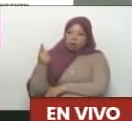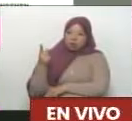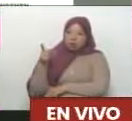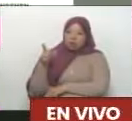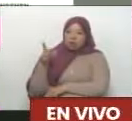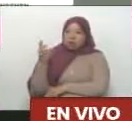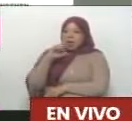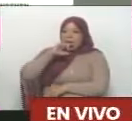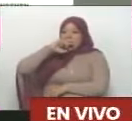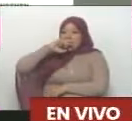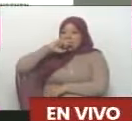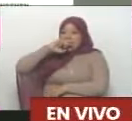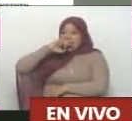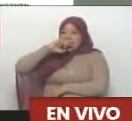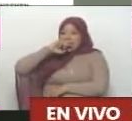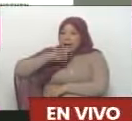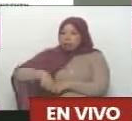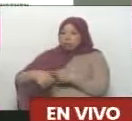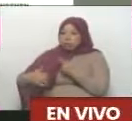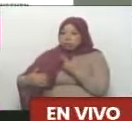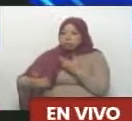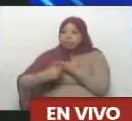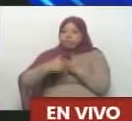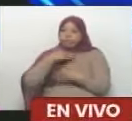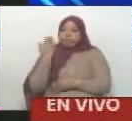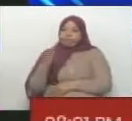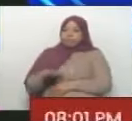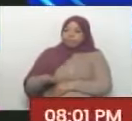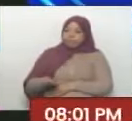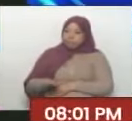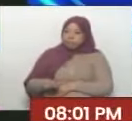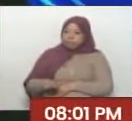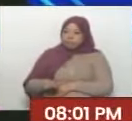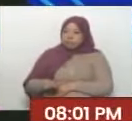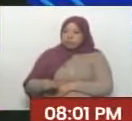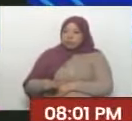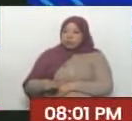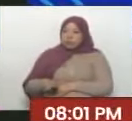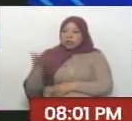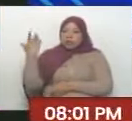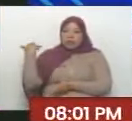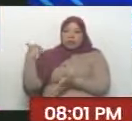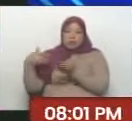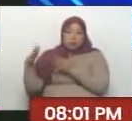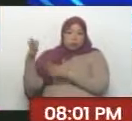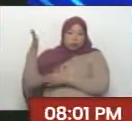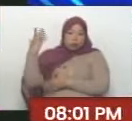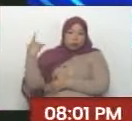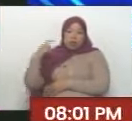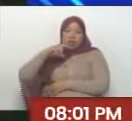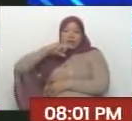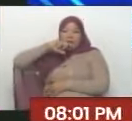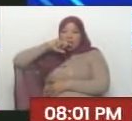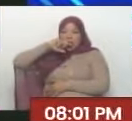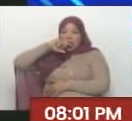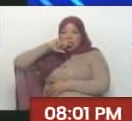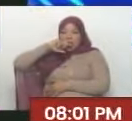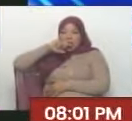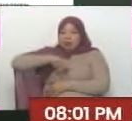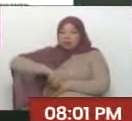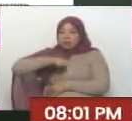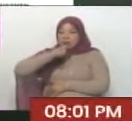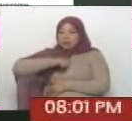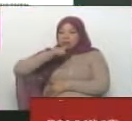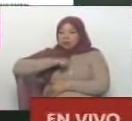es de odio como para matarme, pues. Esa gente desde esa época viene con ese odio, con ese